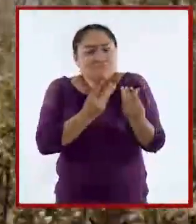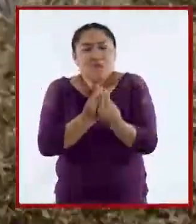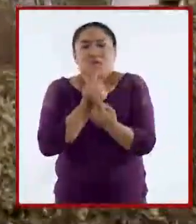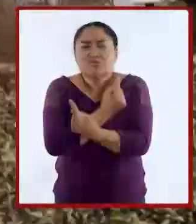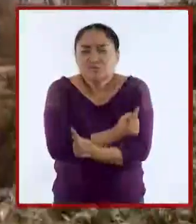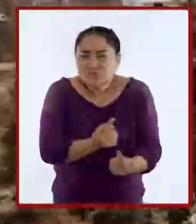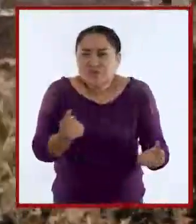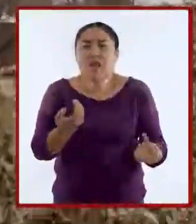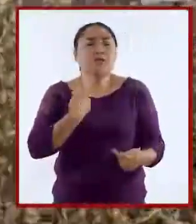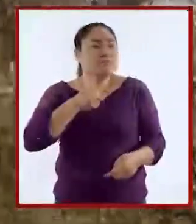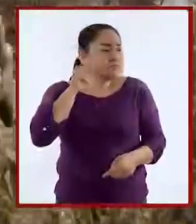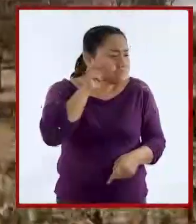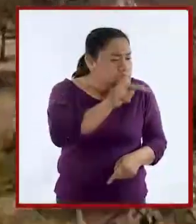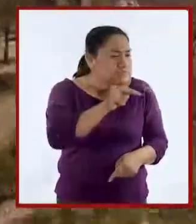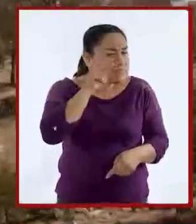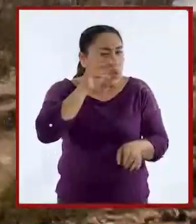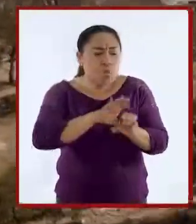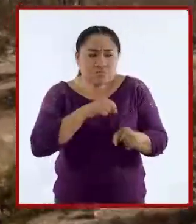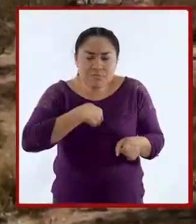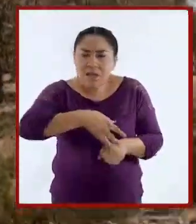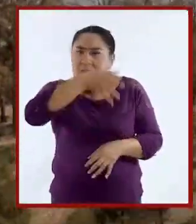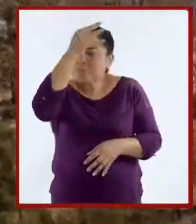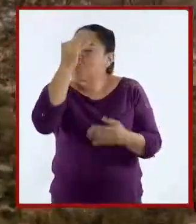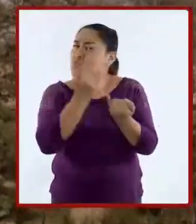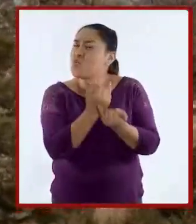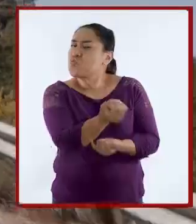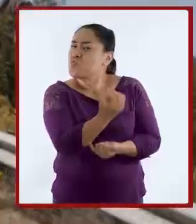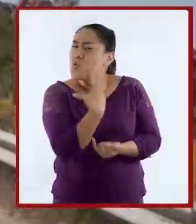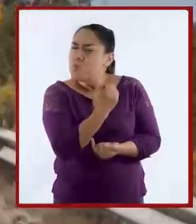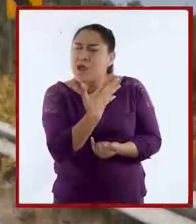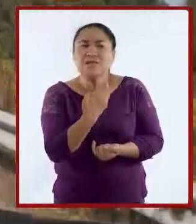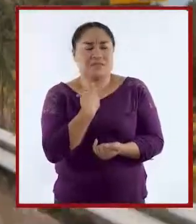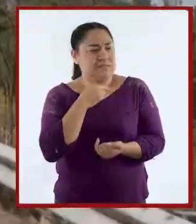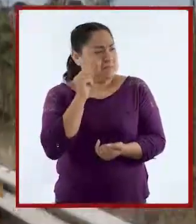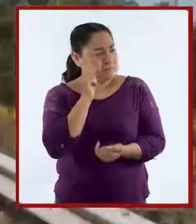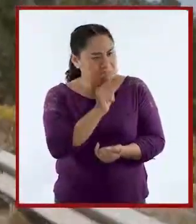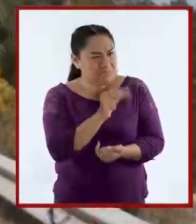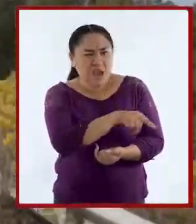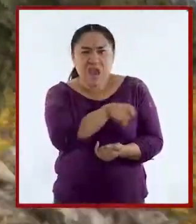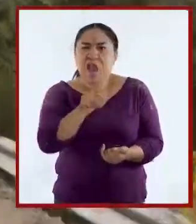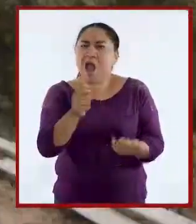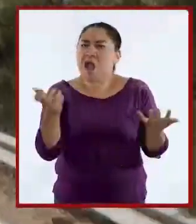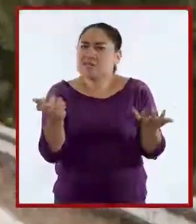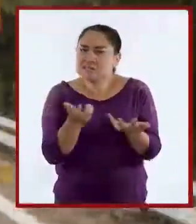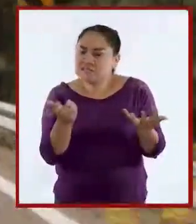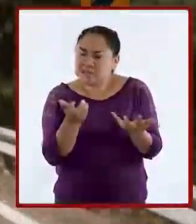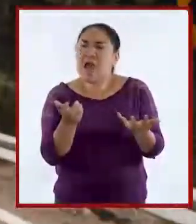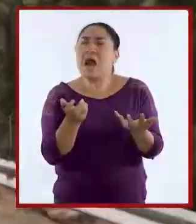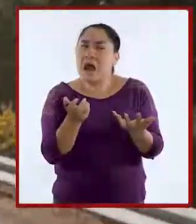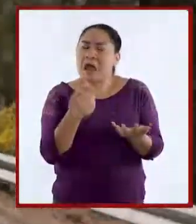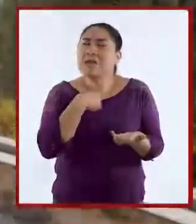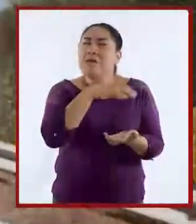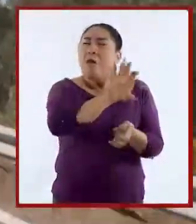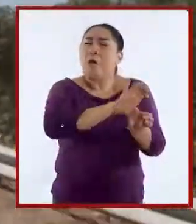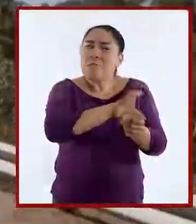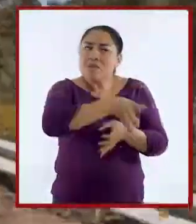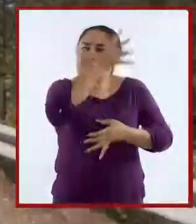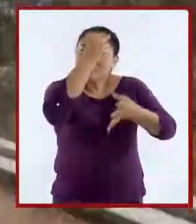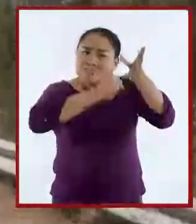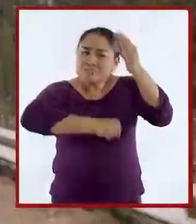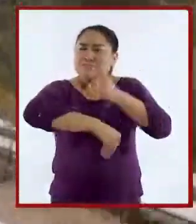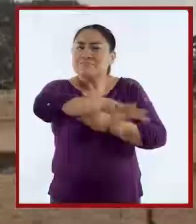los niños, porque aprendo de ellos, venir a compartir lo que ellos están haciendo, lo poquito que voy